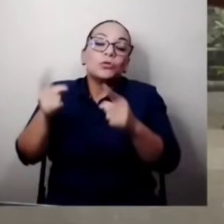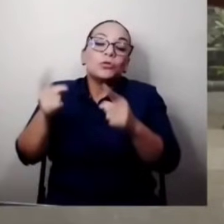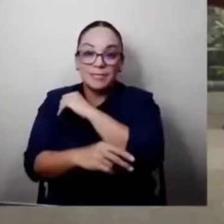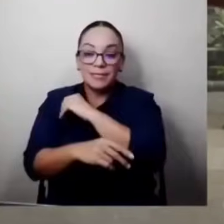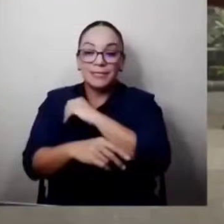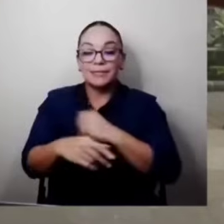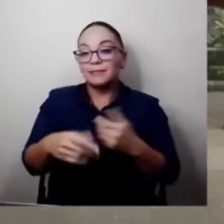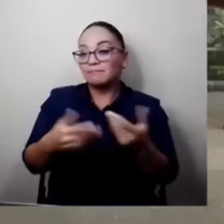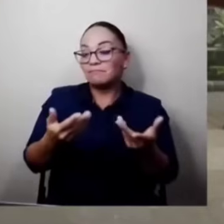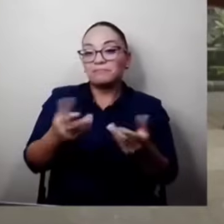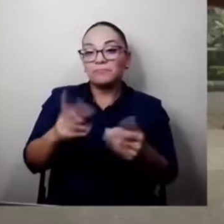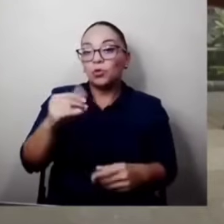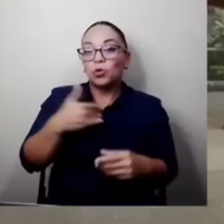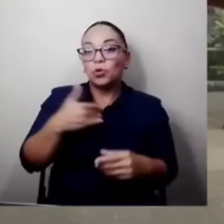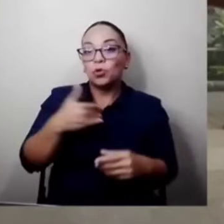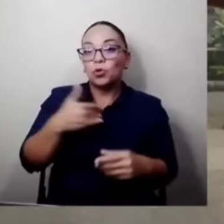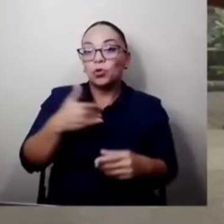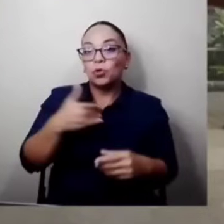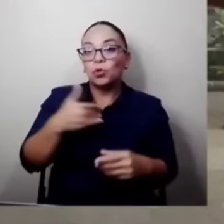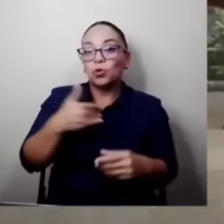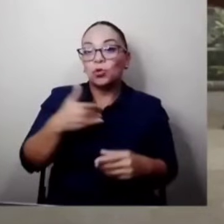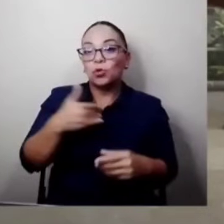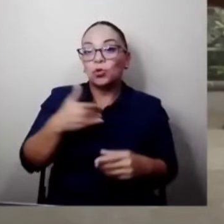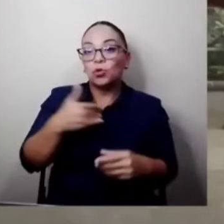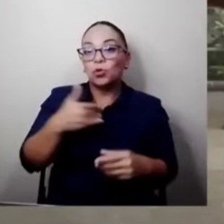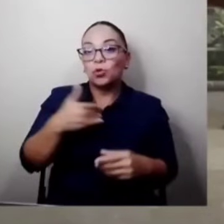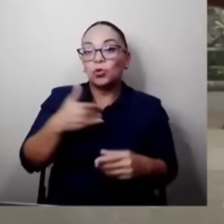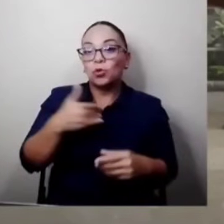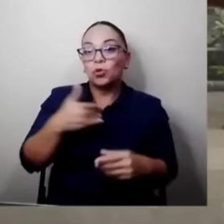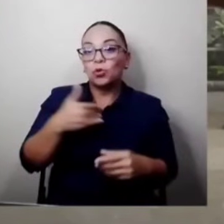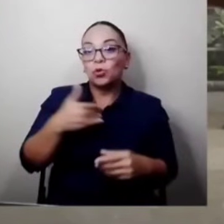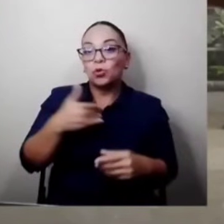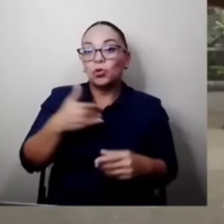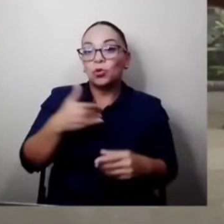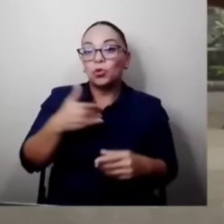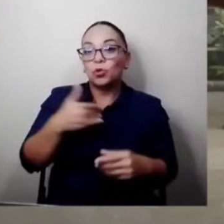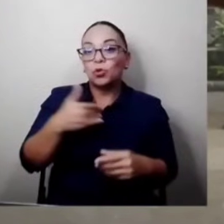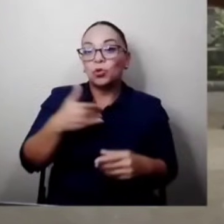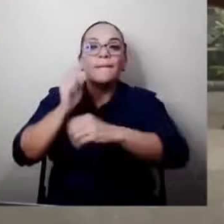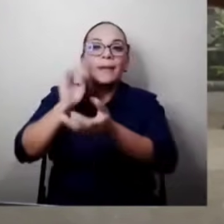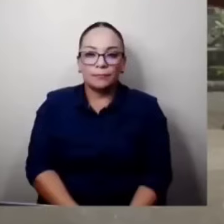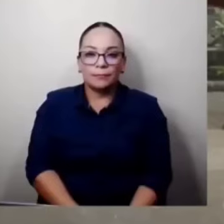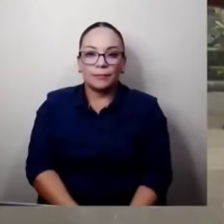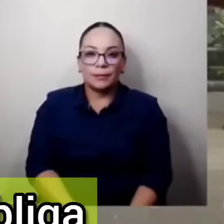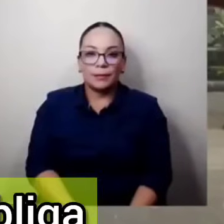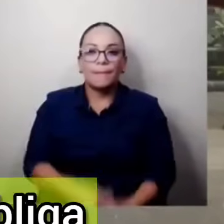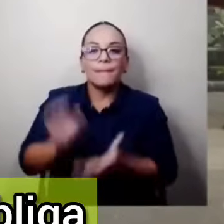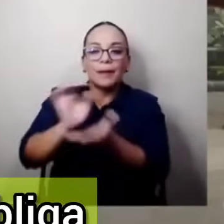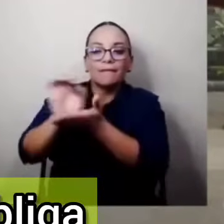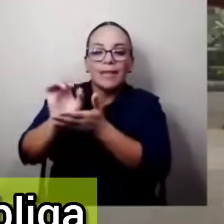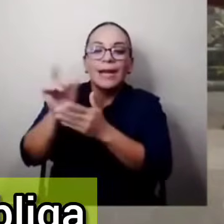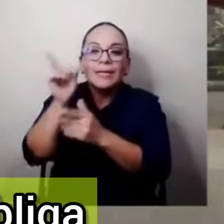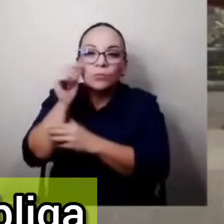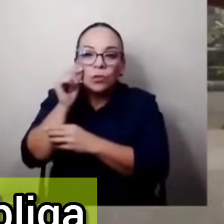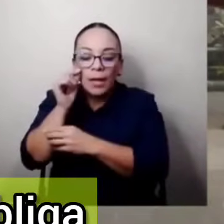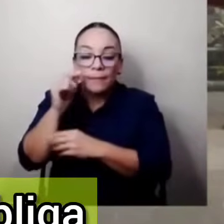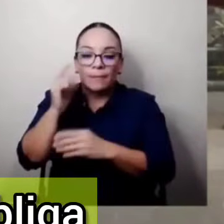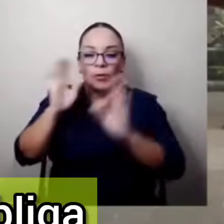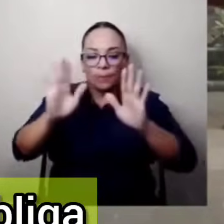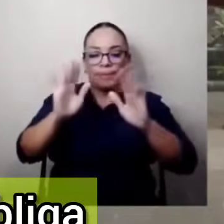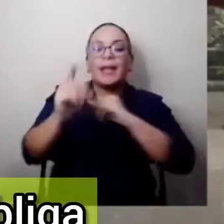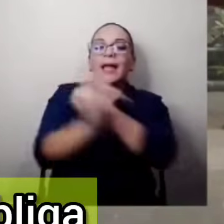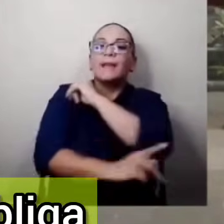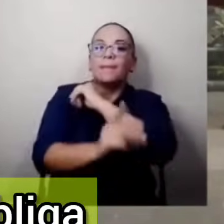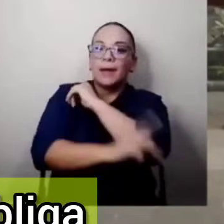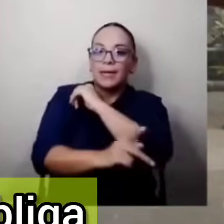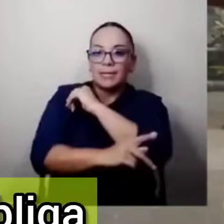un régimen jurídico sólido para prevenir el espionaje. El país de donde está basado